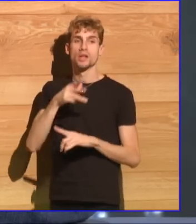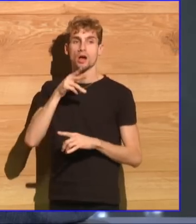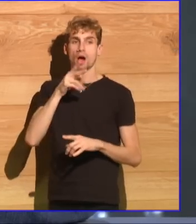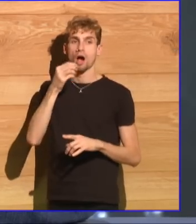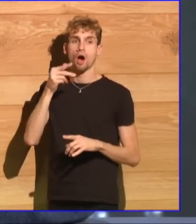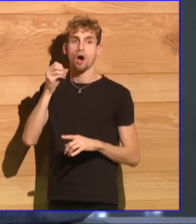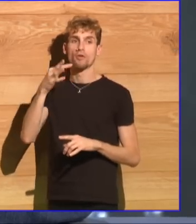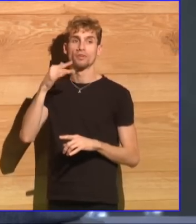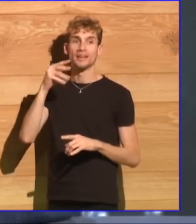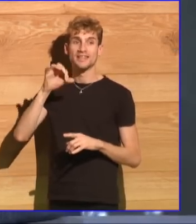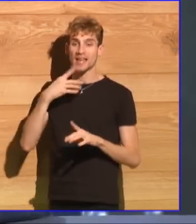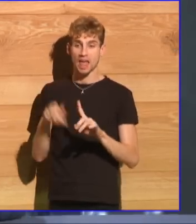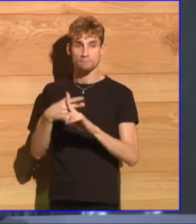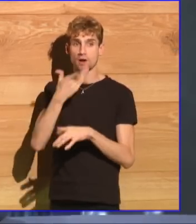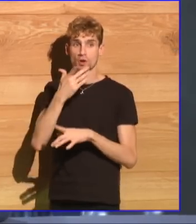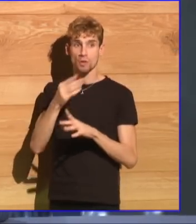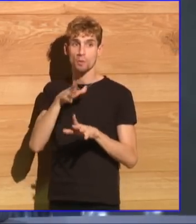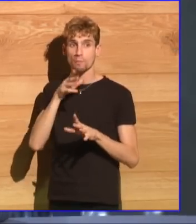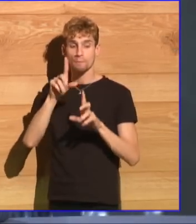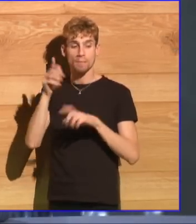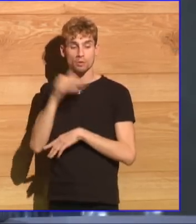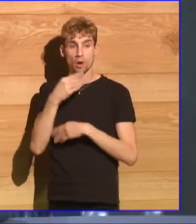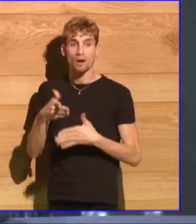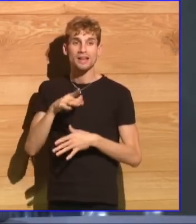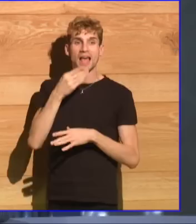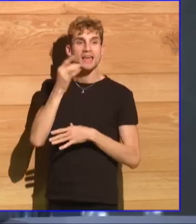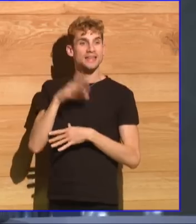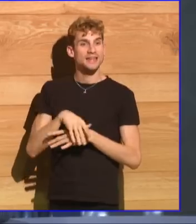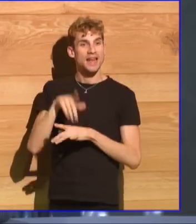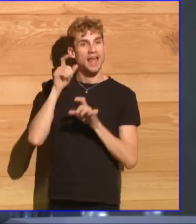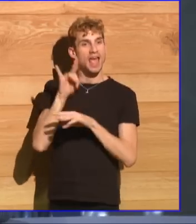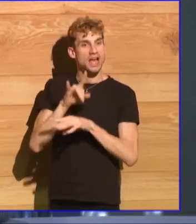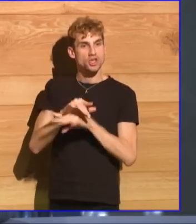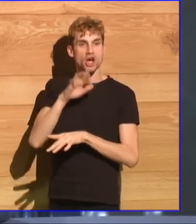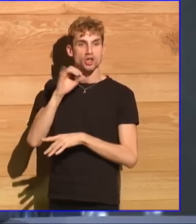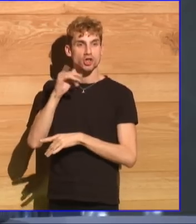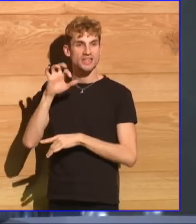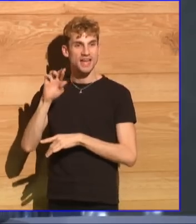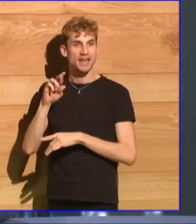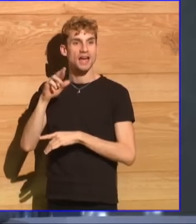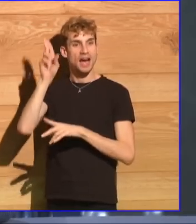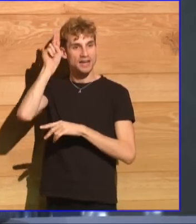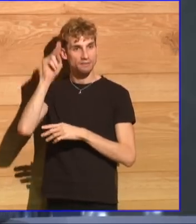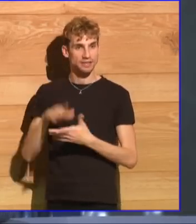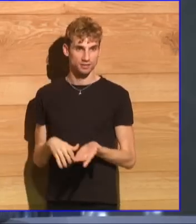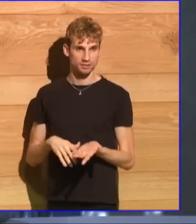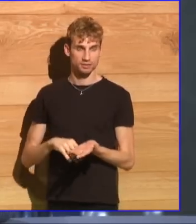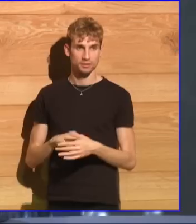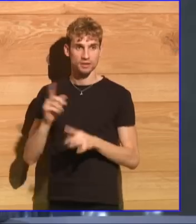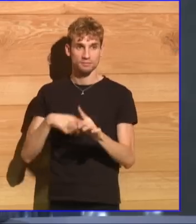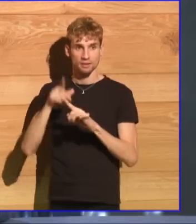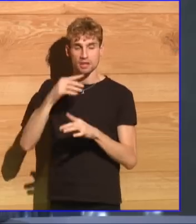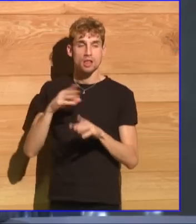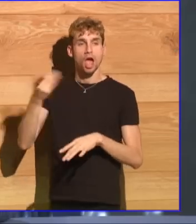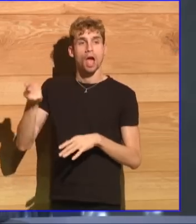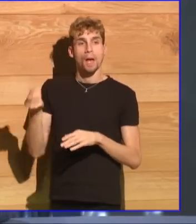quien engañó a Roger Rabbit, película que produjo y que fue carísima, entre otras razones, porque él pidió que casi se duplicara el presupuesto para que fueran